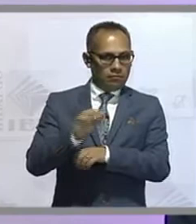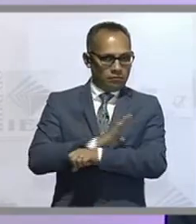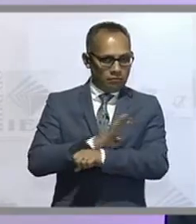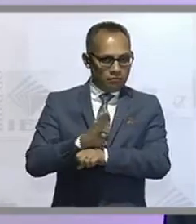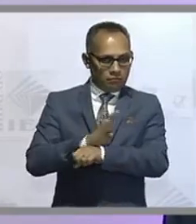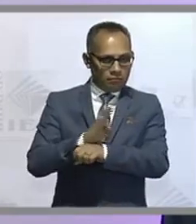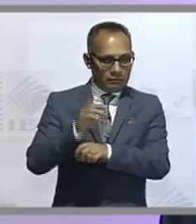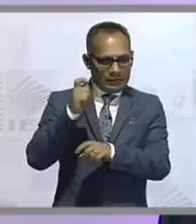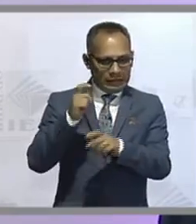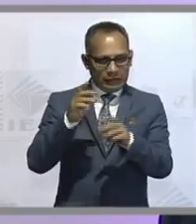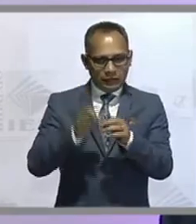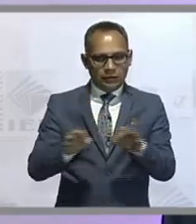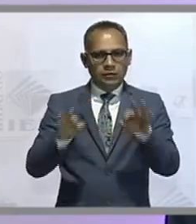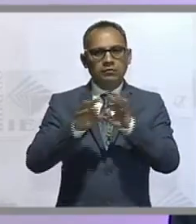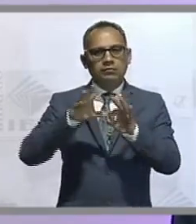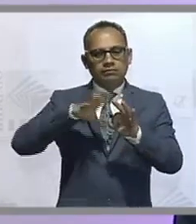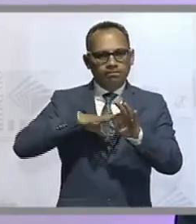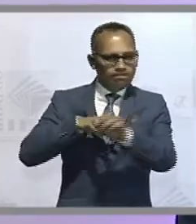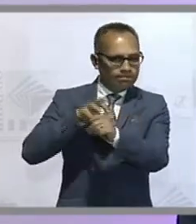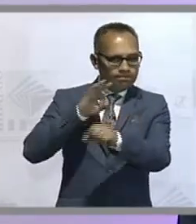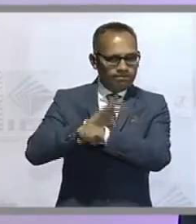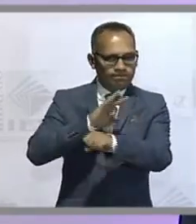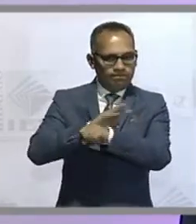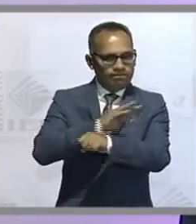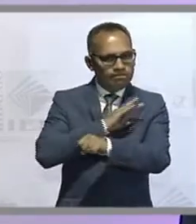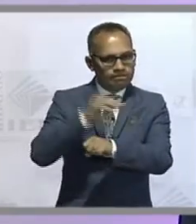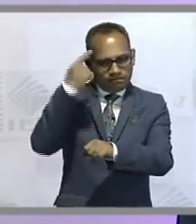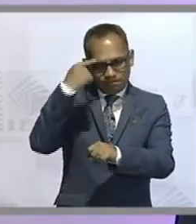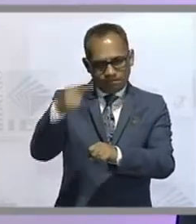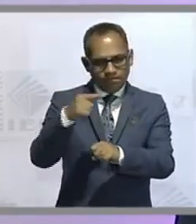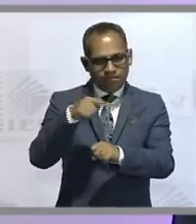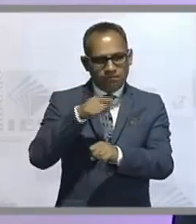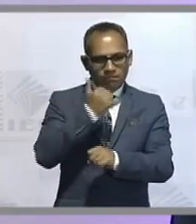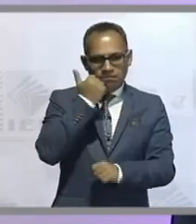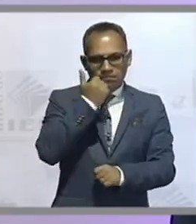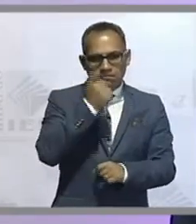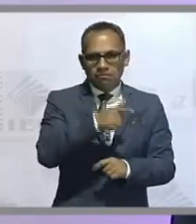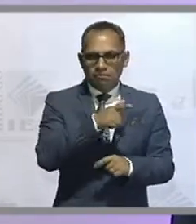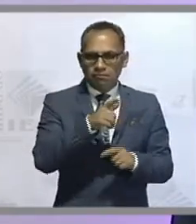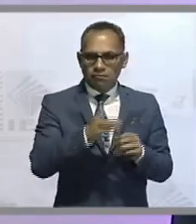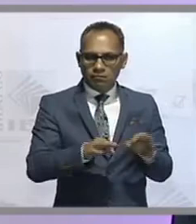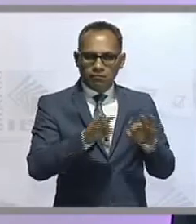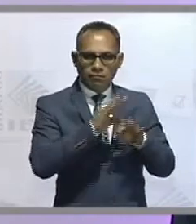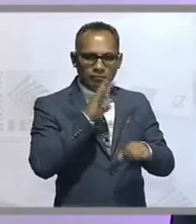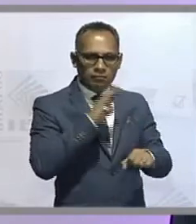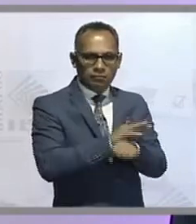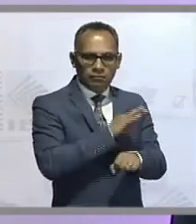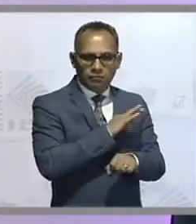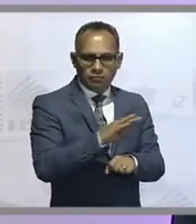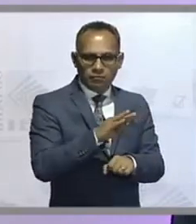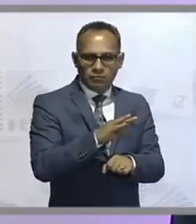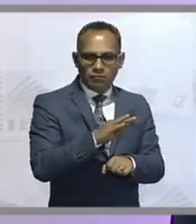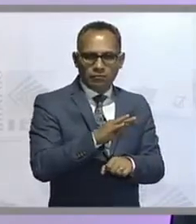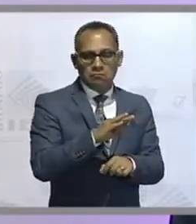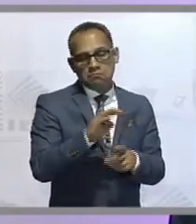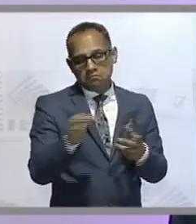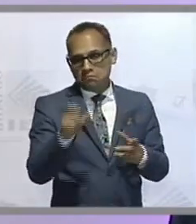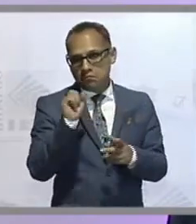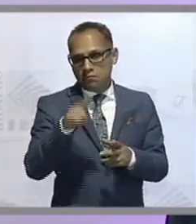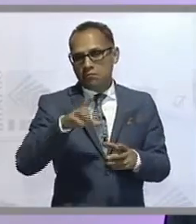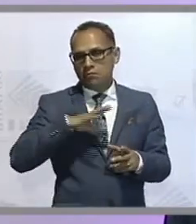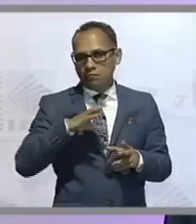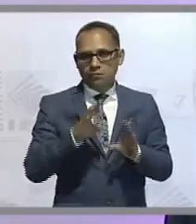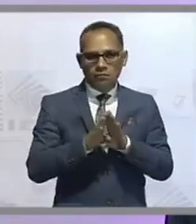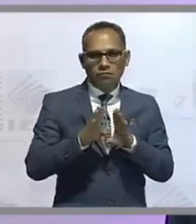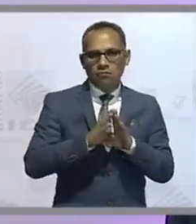permanencia de los estudiantes en la escuela además de proveer todos los mecanismos de acompañamiento necesarios